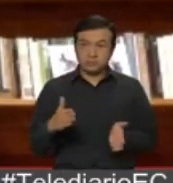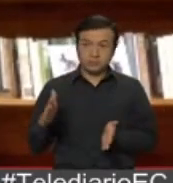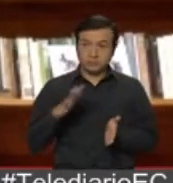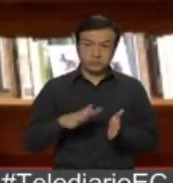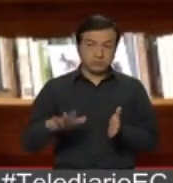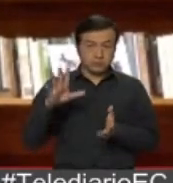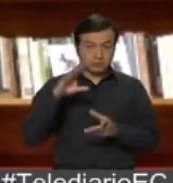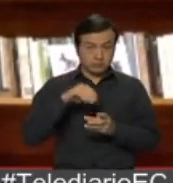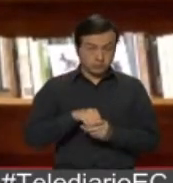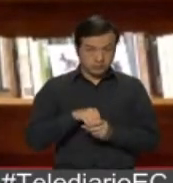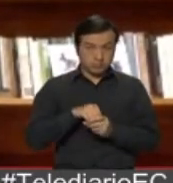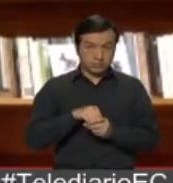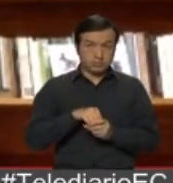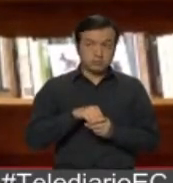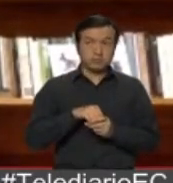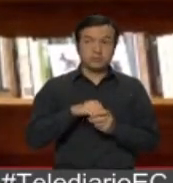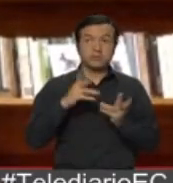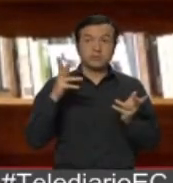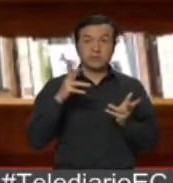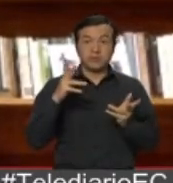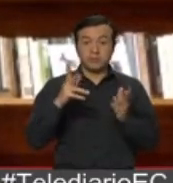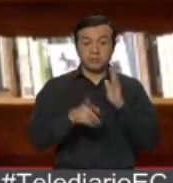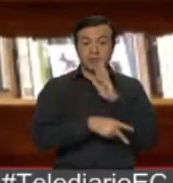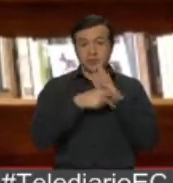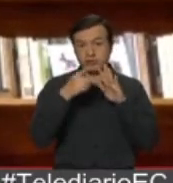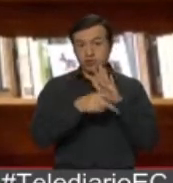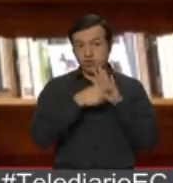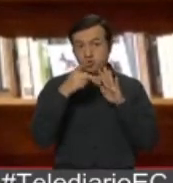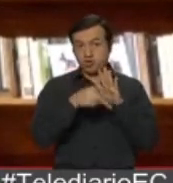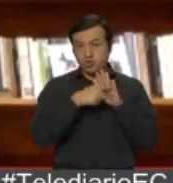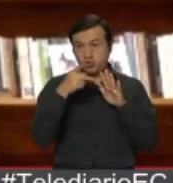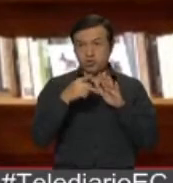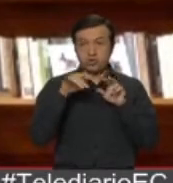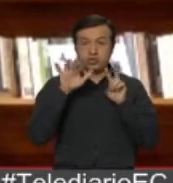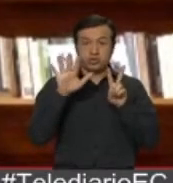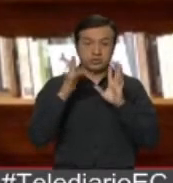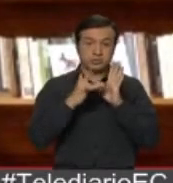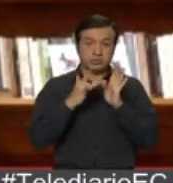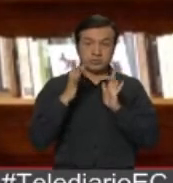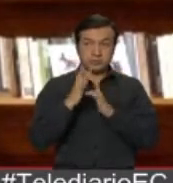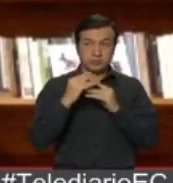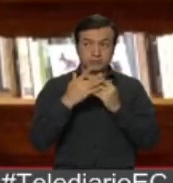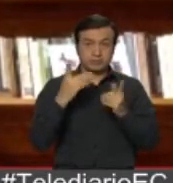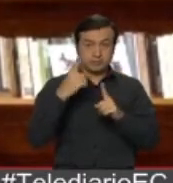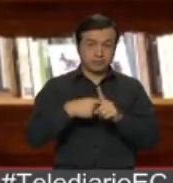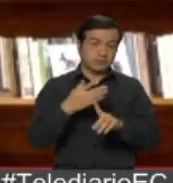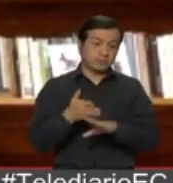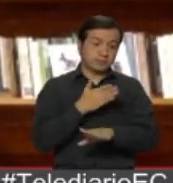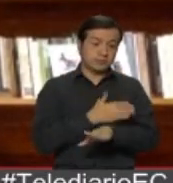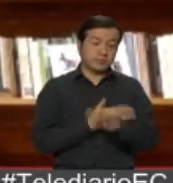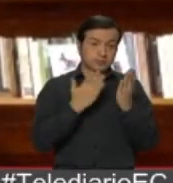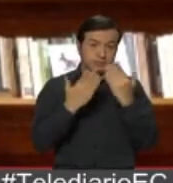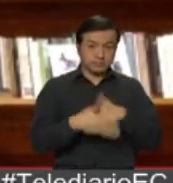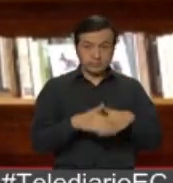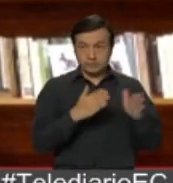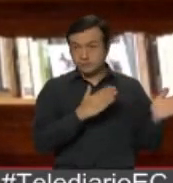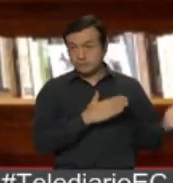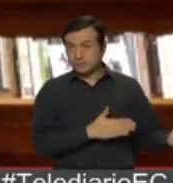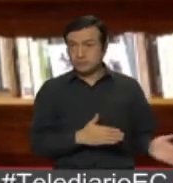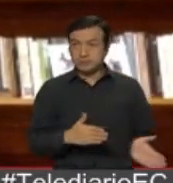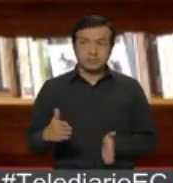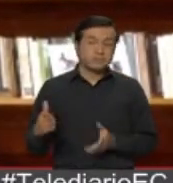como resultado del derrame petrolero que se tuvo el 7 de abril del mes pasado,